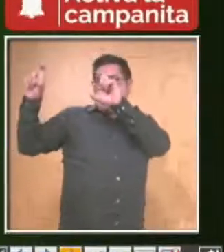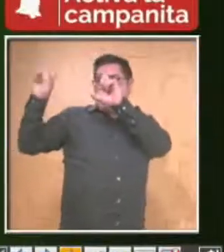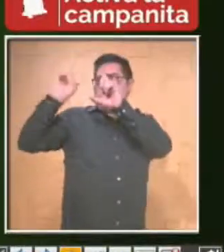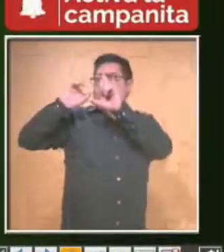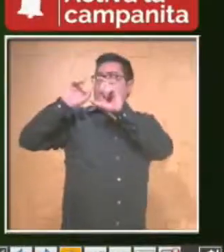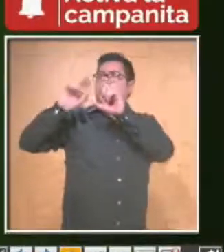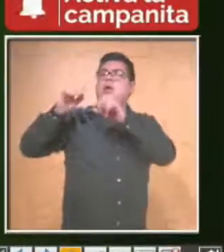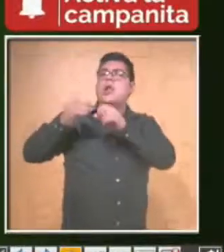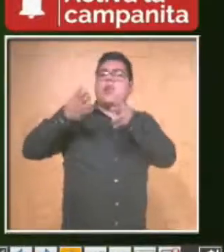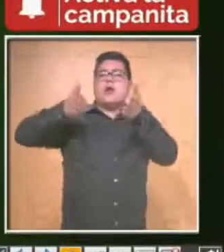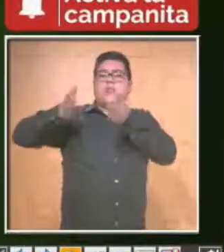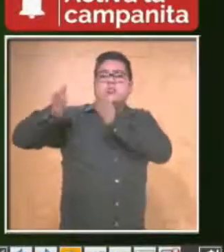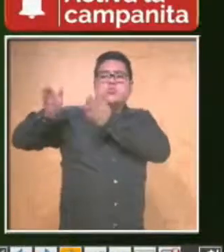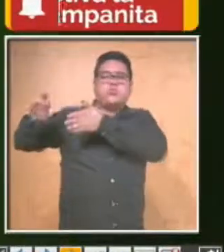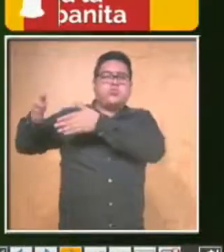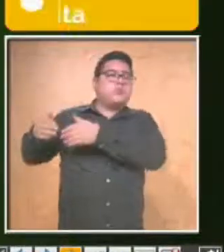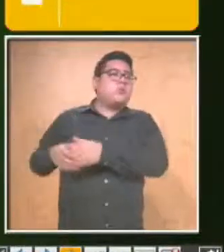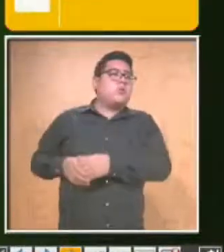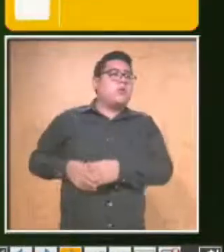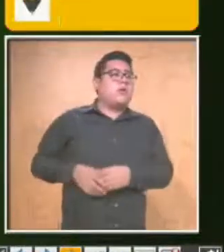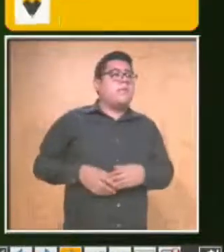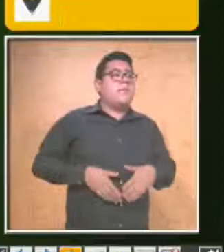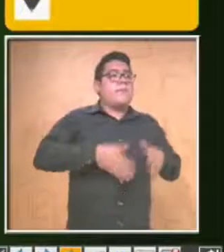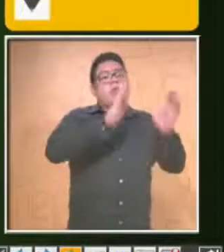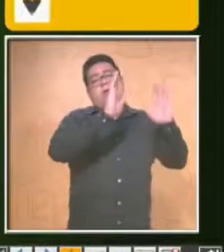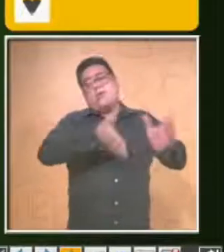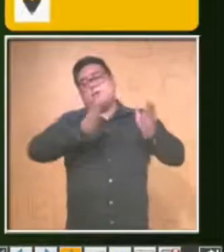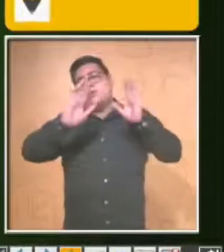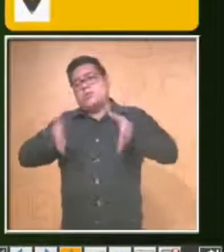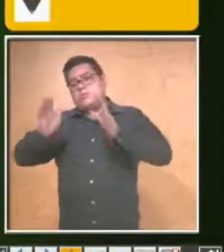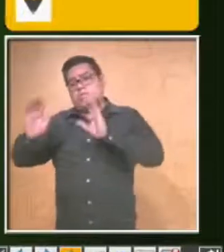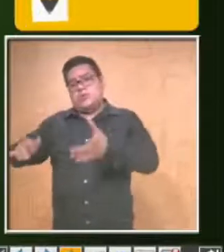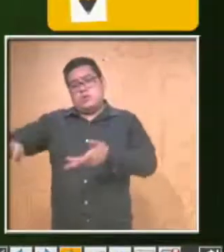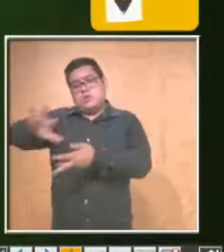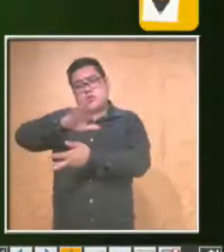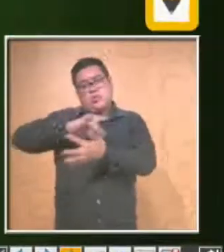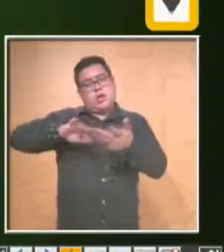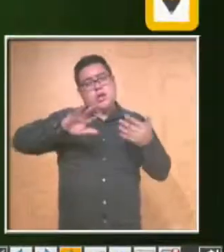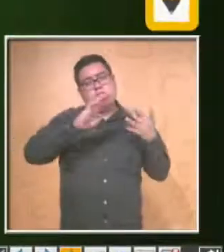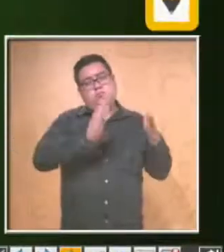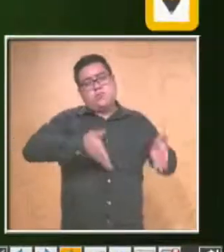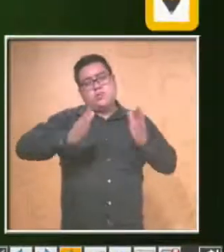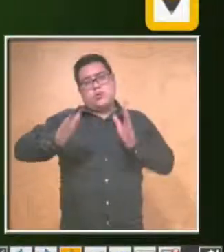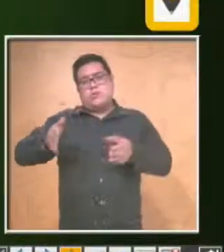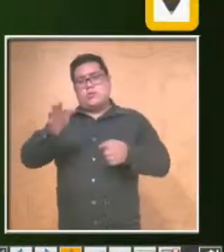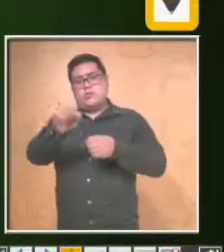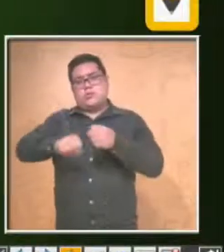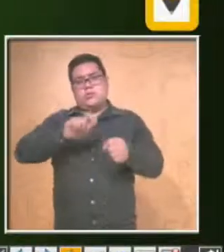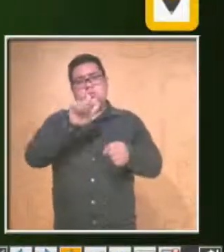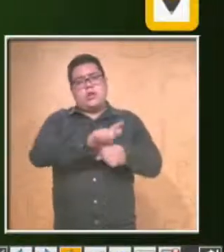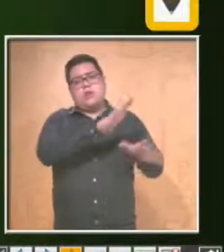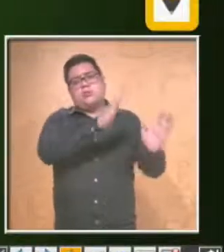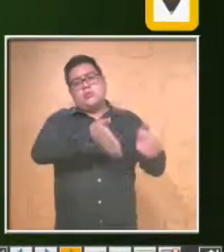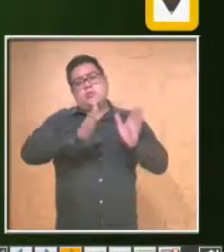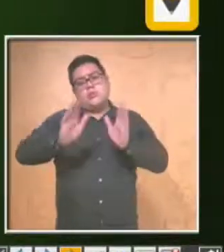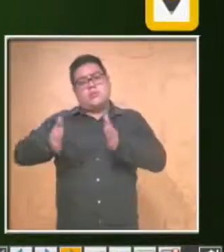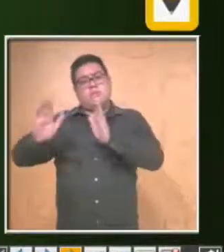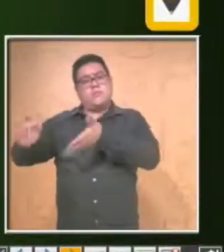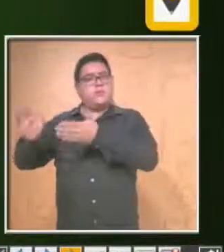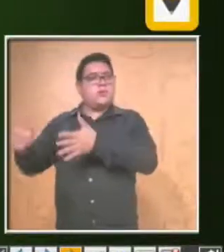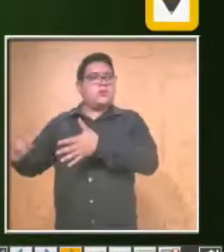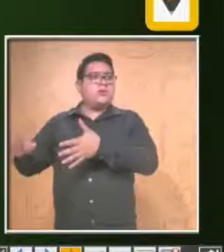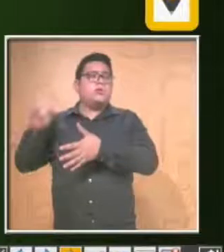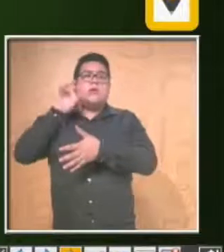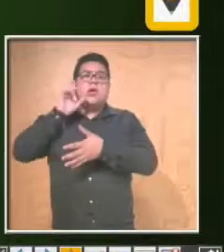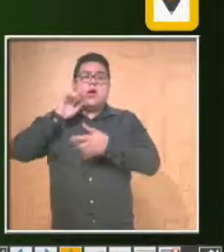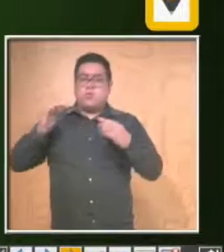situaciones. La división social, antes, cuando estábamos en la Edad Media, aparecía de